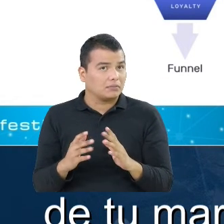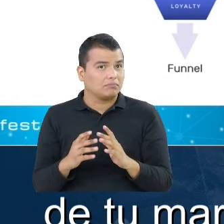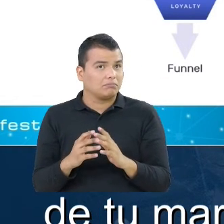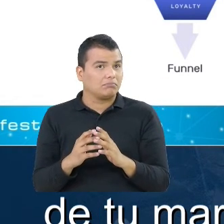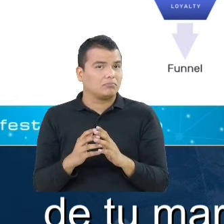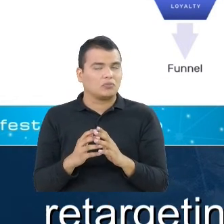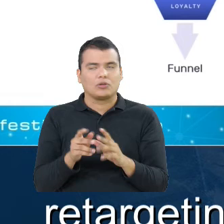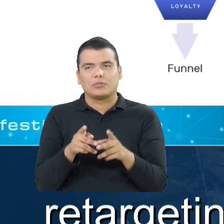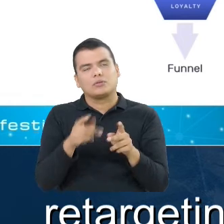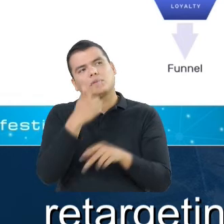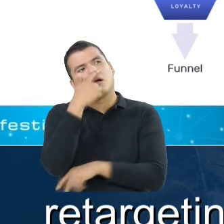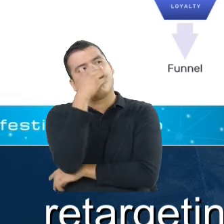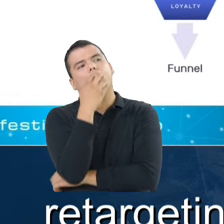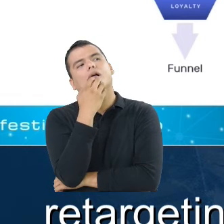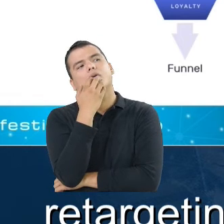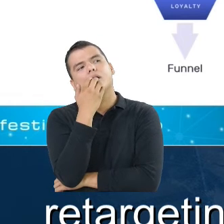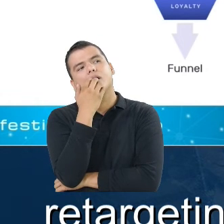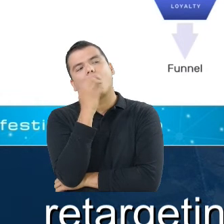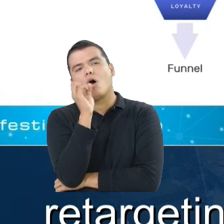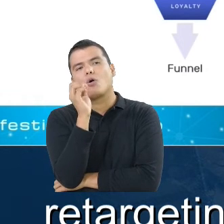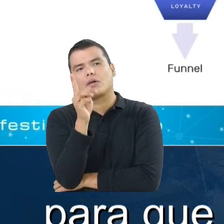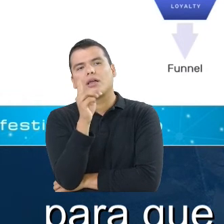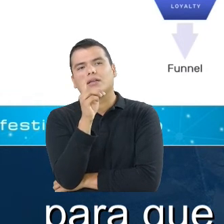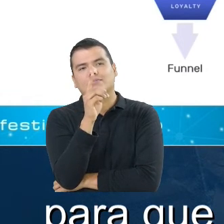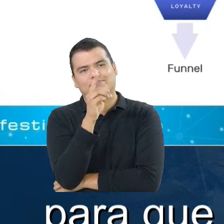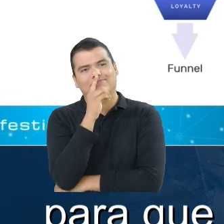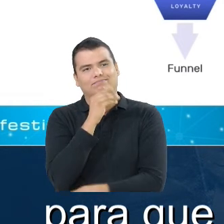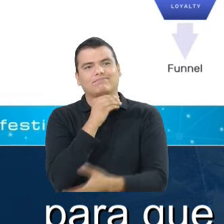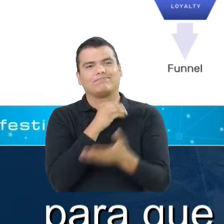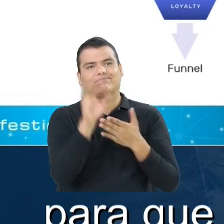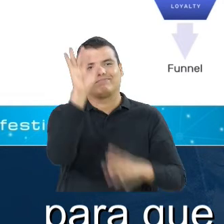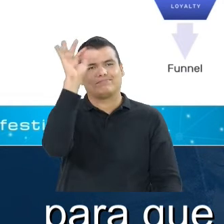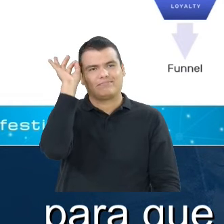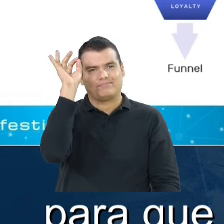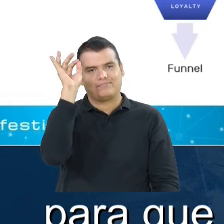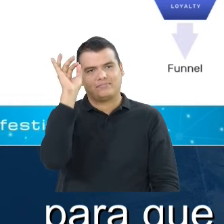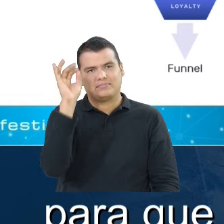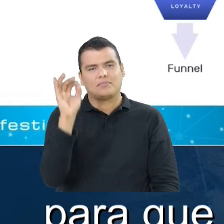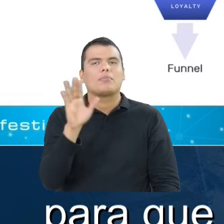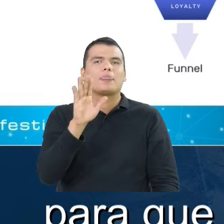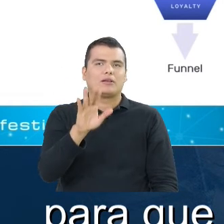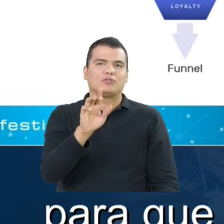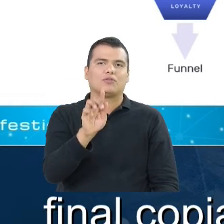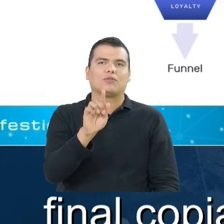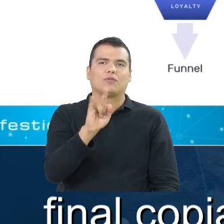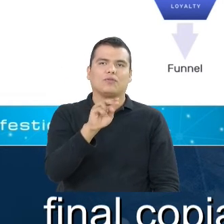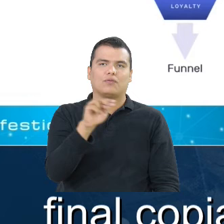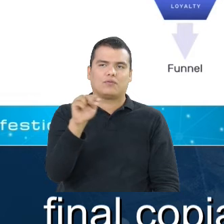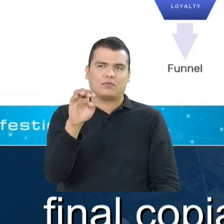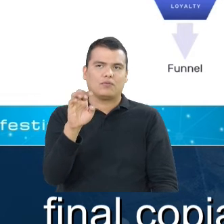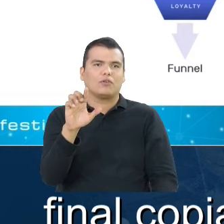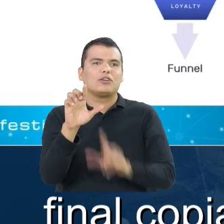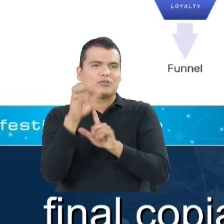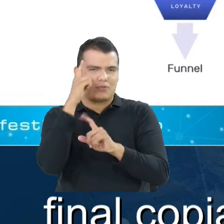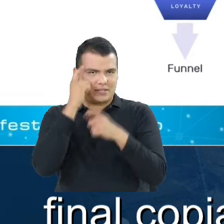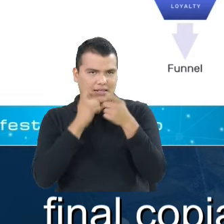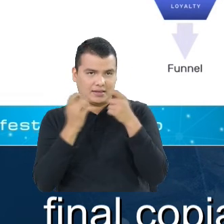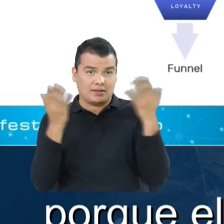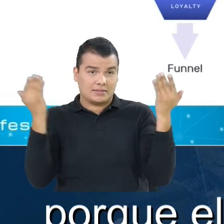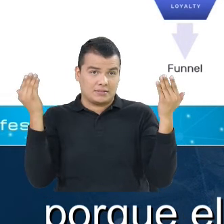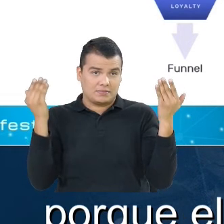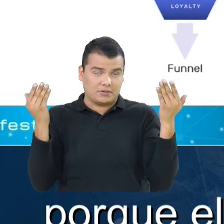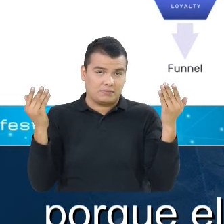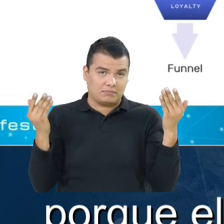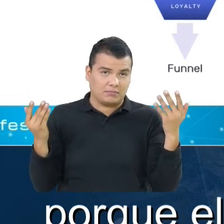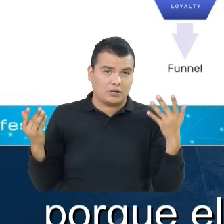conocerte más y al final convierta. Eso sigo hablando del dónde, porque el embudo de ventas se hace en un landing page o también en alguna de estas herramientas. Pero no